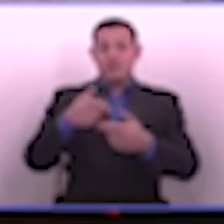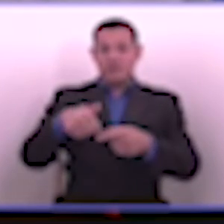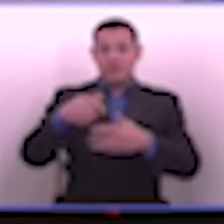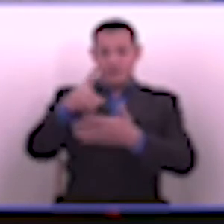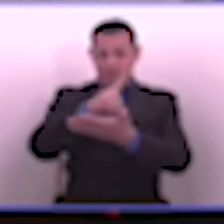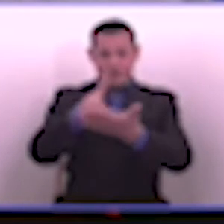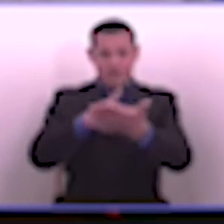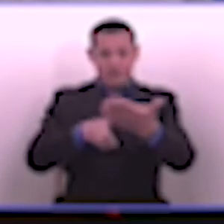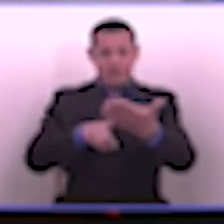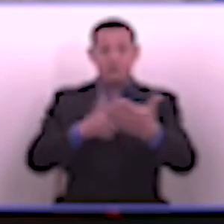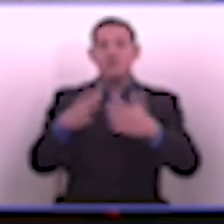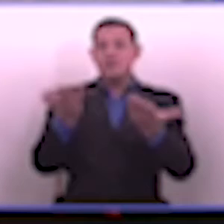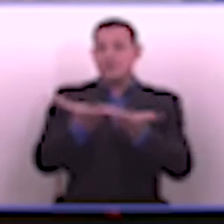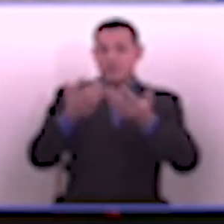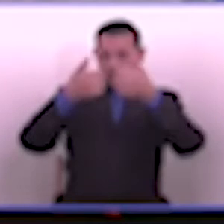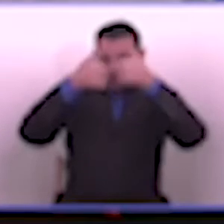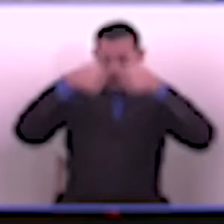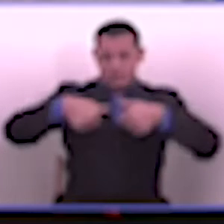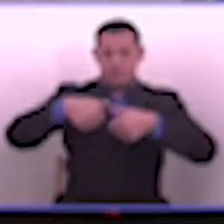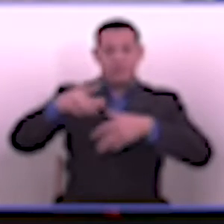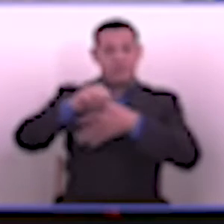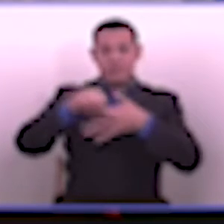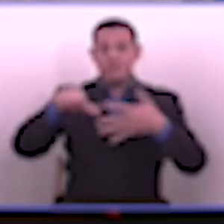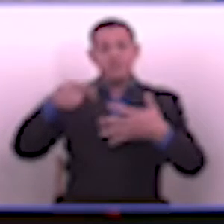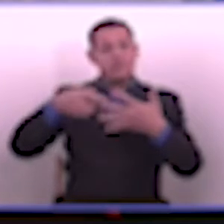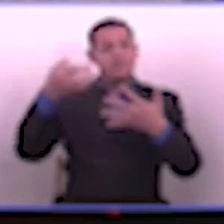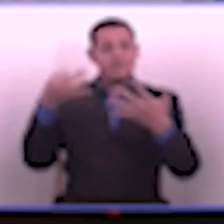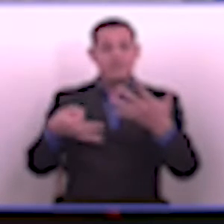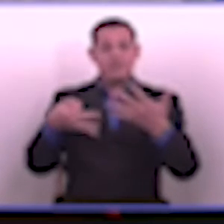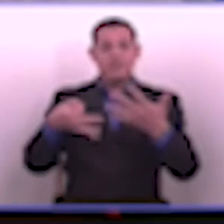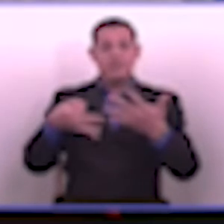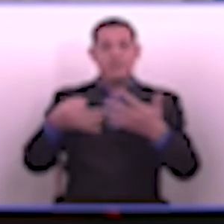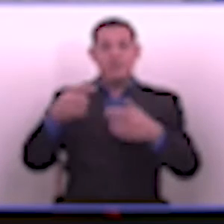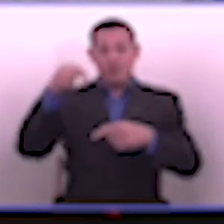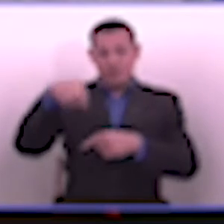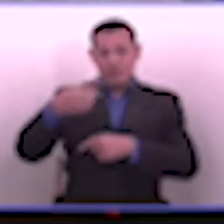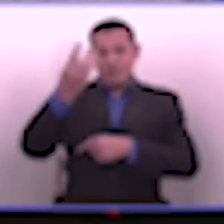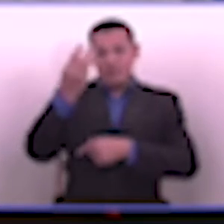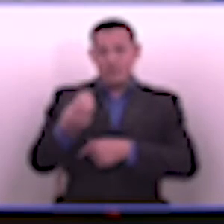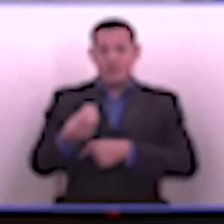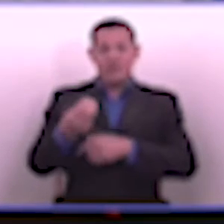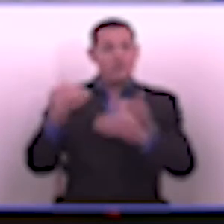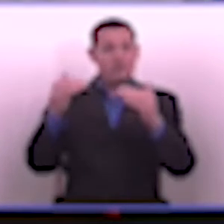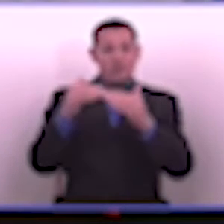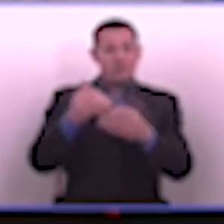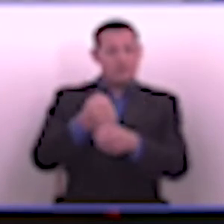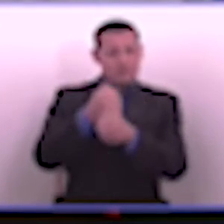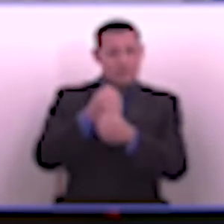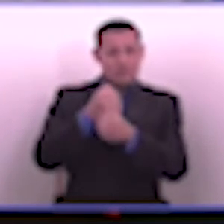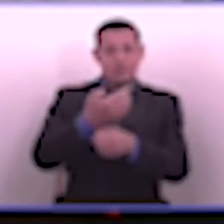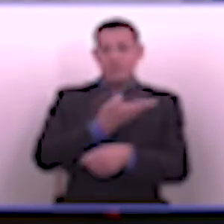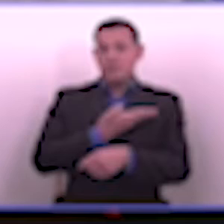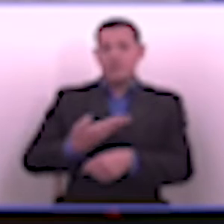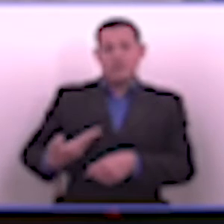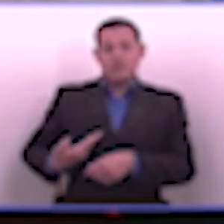este decreto y que va a ser aprobado por esta asamblea legislativa el día de ahora y seguramente el señor presidente